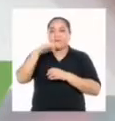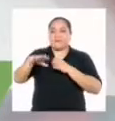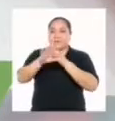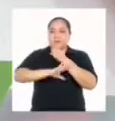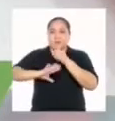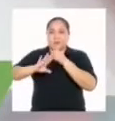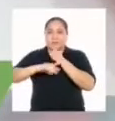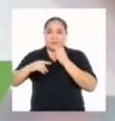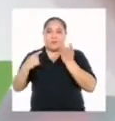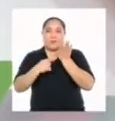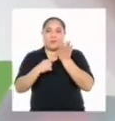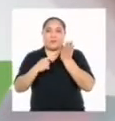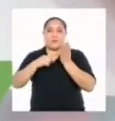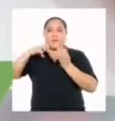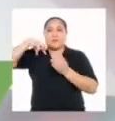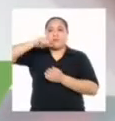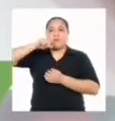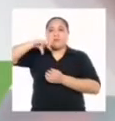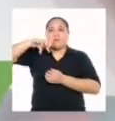como base las técnicas de la